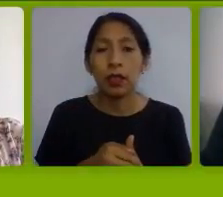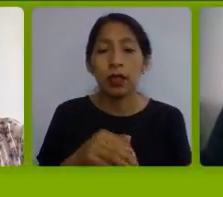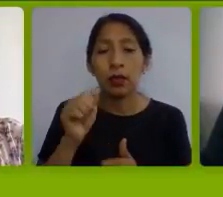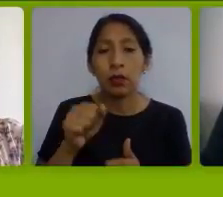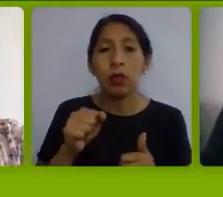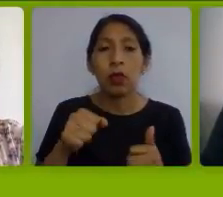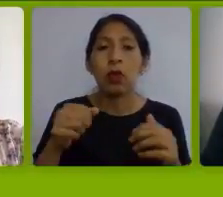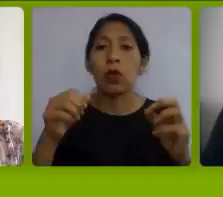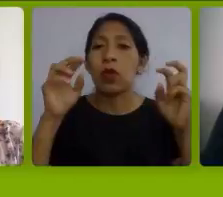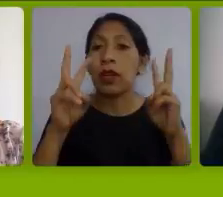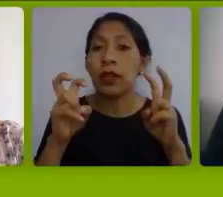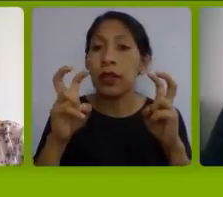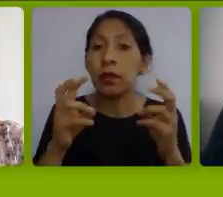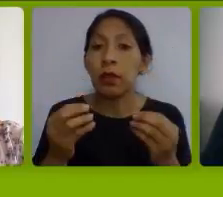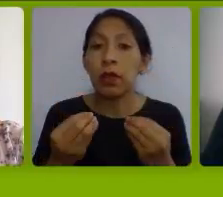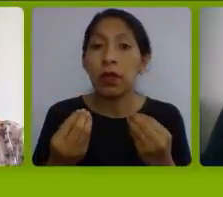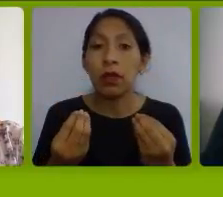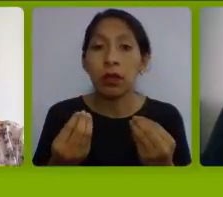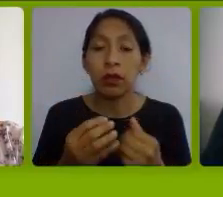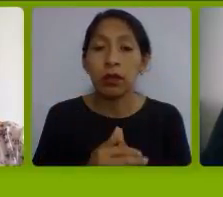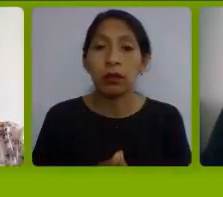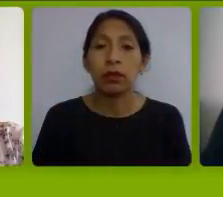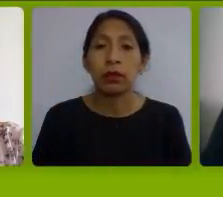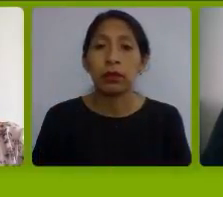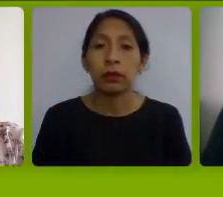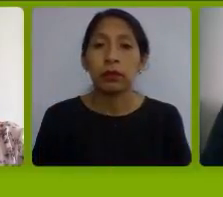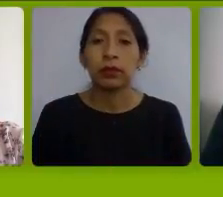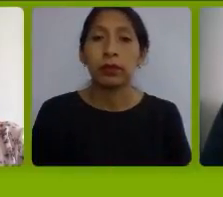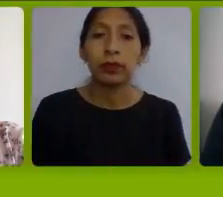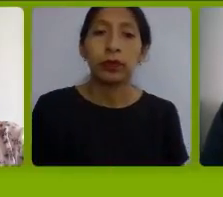tema de crear productos más ad hoc a ellos.